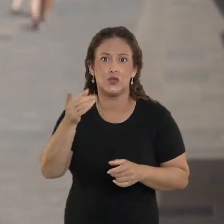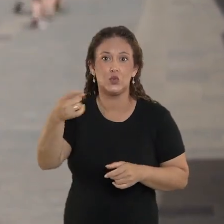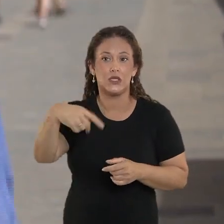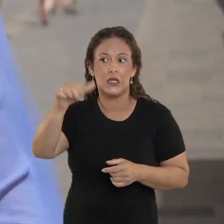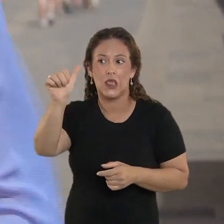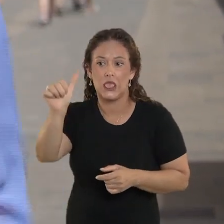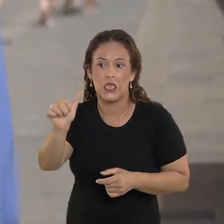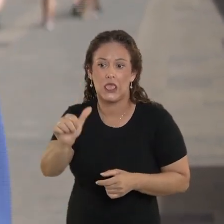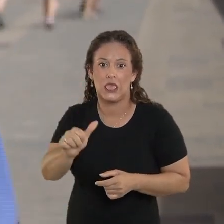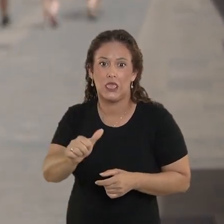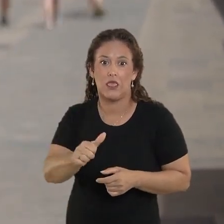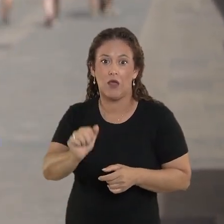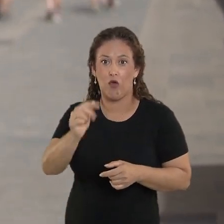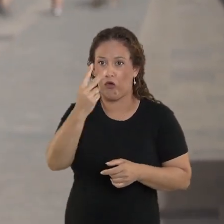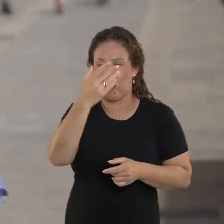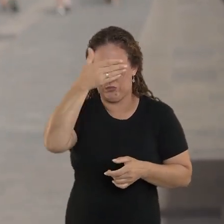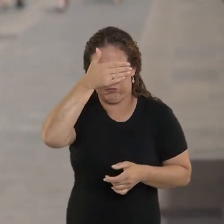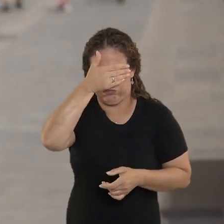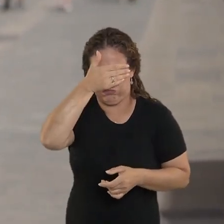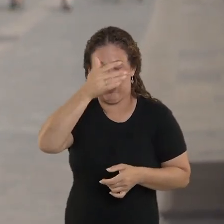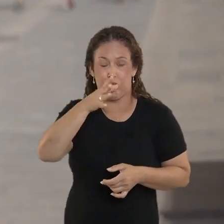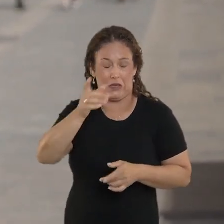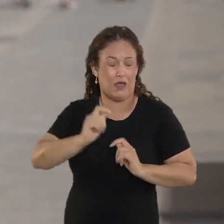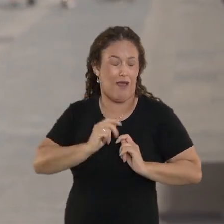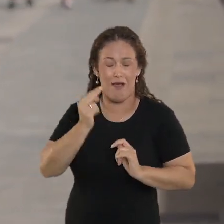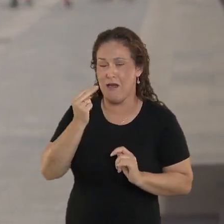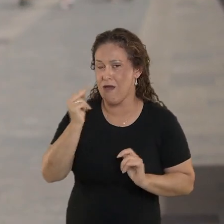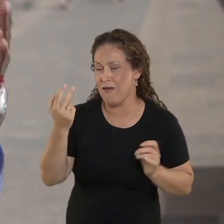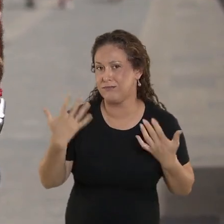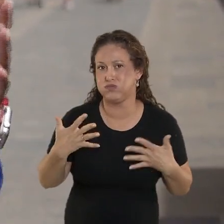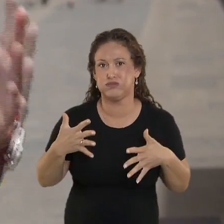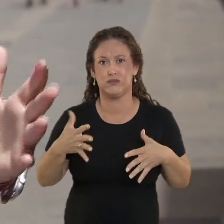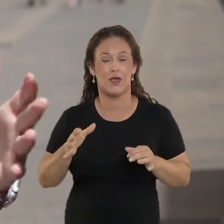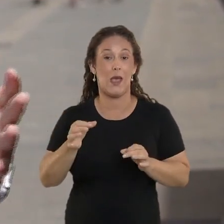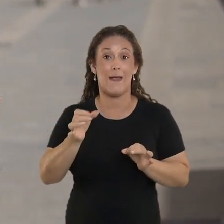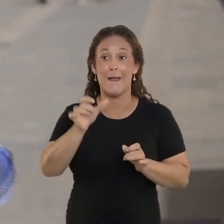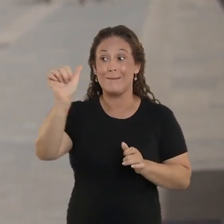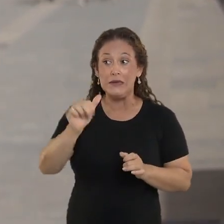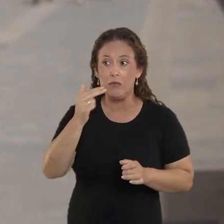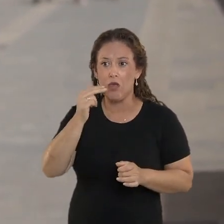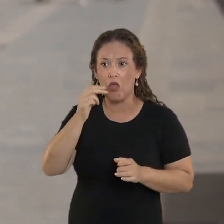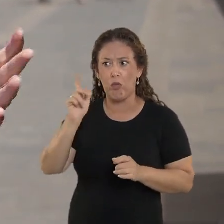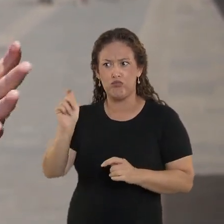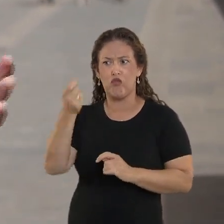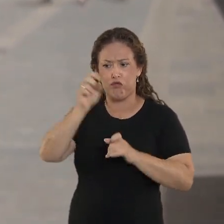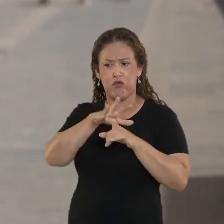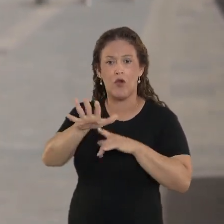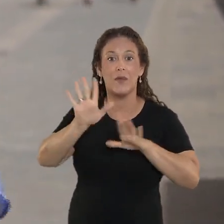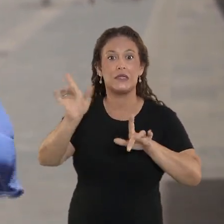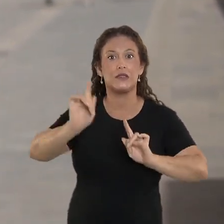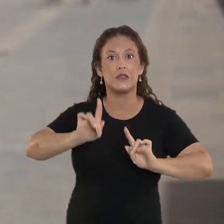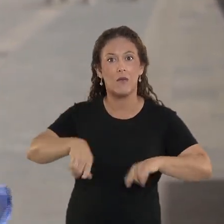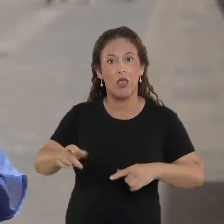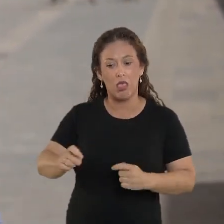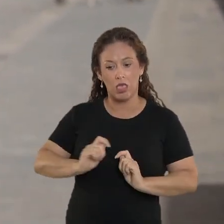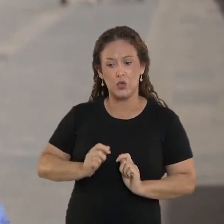Gente fantástica, ¿cuántas pelis habrán visto ustedes con los ojos tapados? Porque nos dan mucho, mucho miedo. Las pelis de terror triunfan, pero también nos